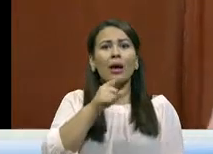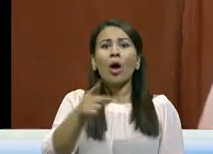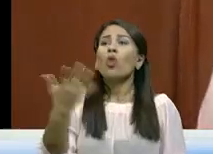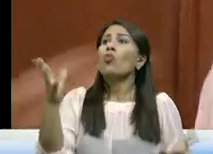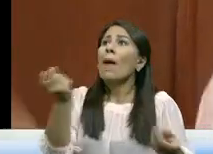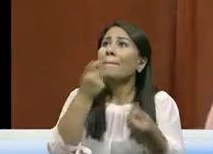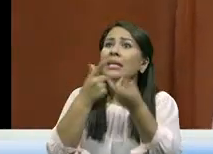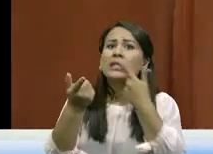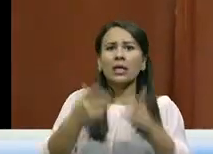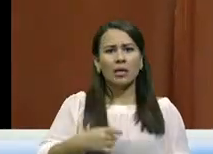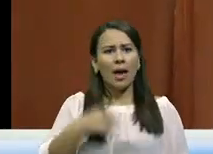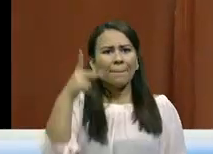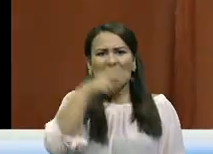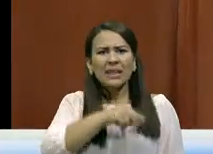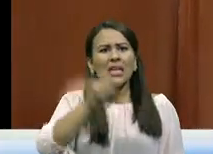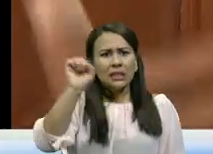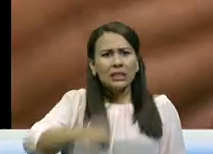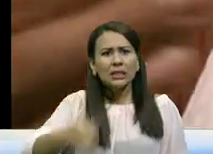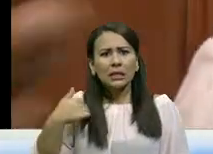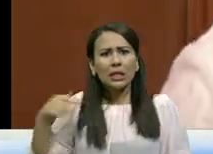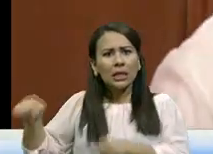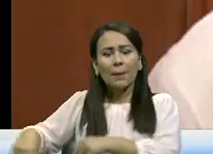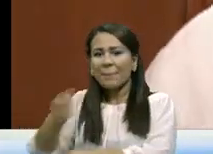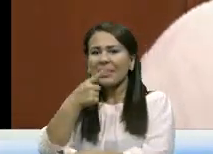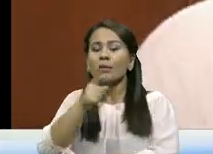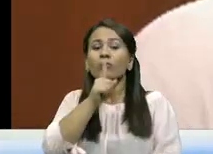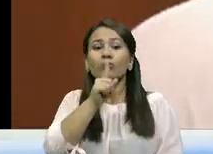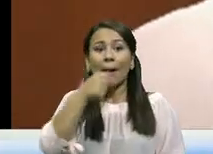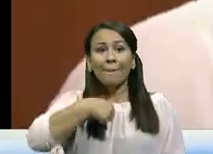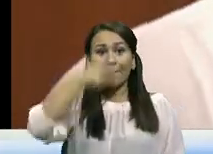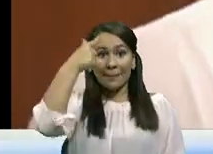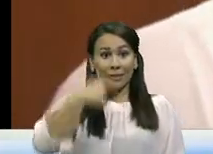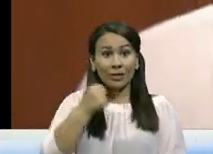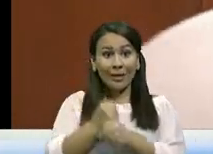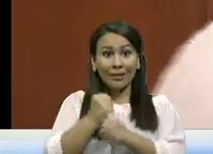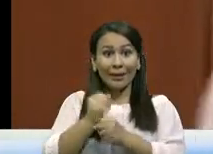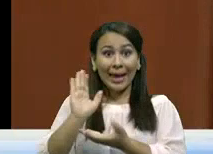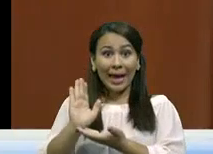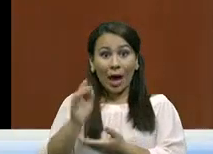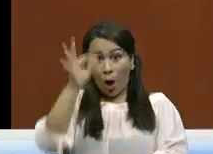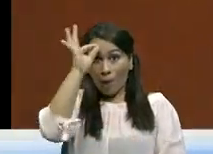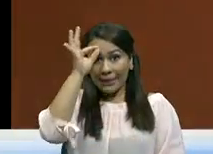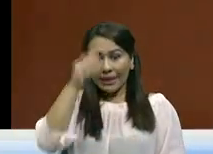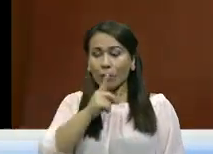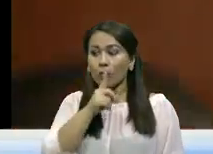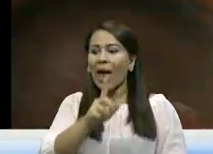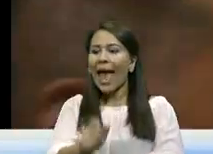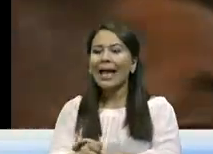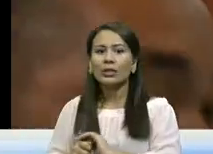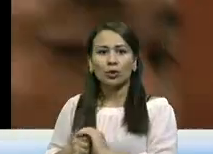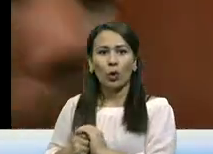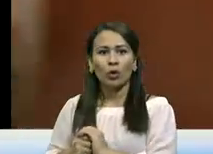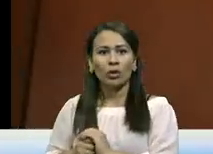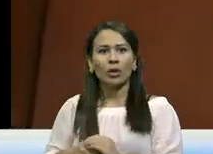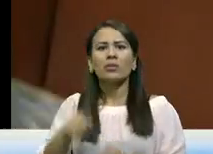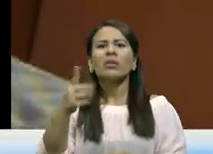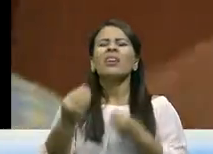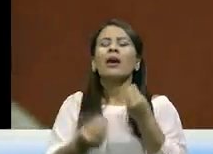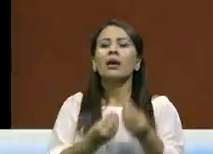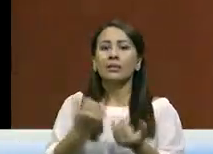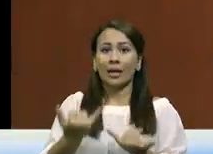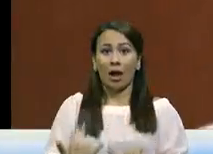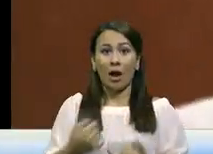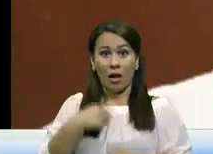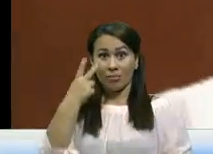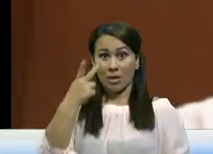hay medicina, y no es cierto. Se nos obliga a comprar cosas innecesariamente. Presidente, ¿es solo aquí en la ciudad de Quevedo se ha encontrado otros temas a nivel nacional? O sea, aquí